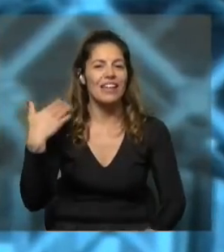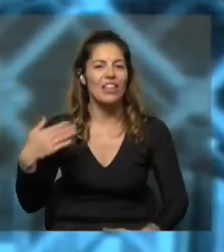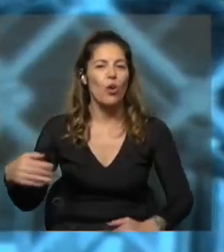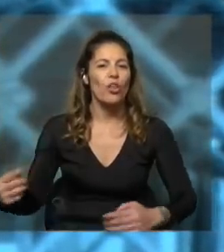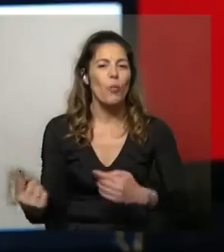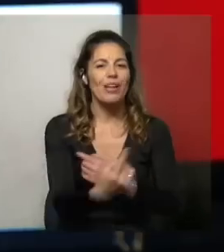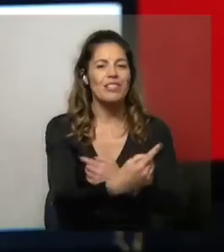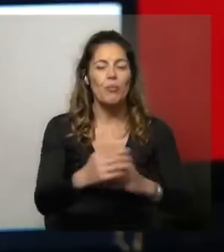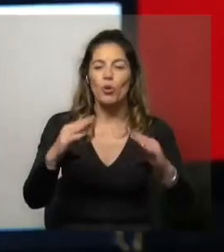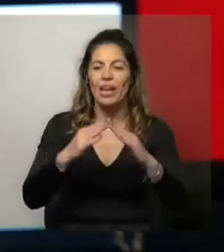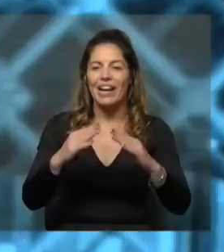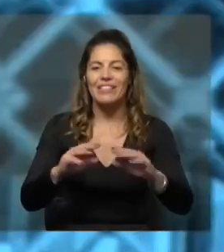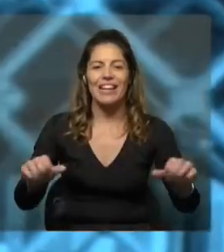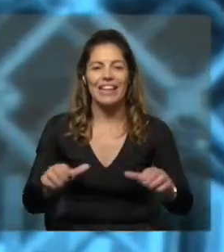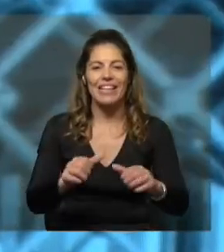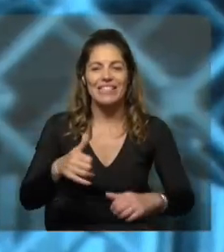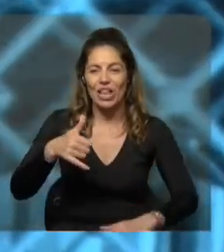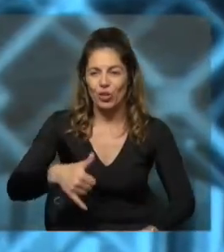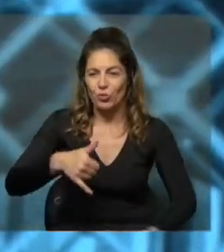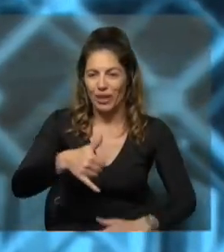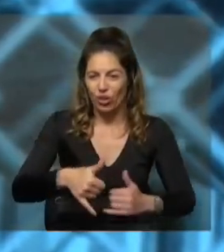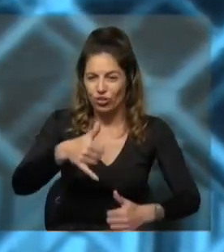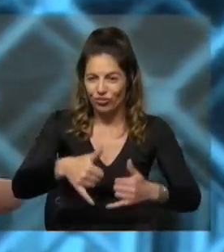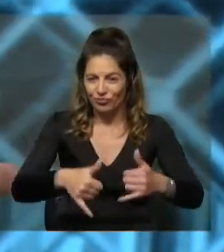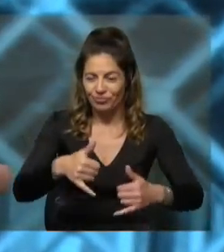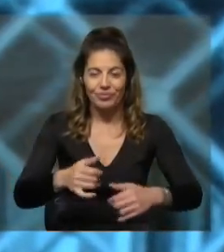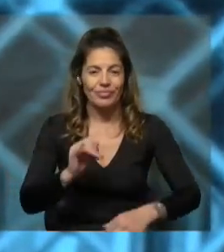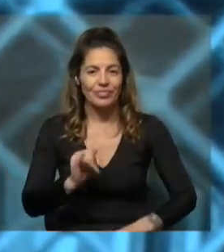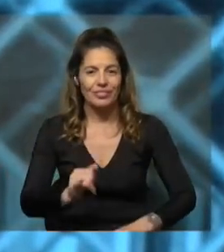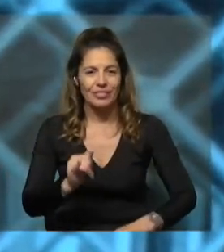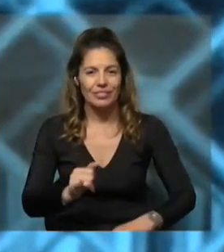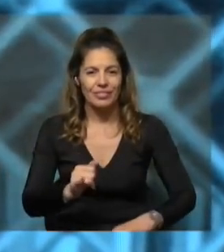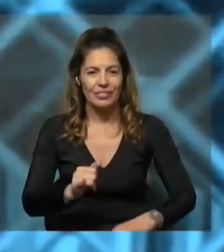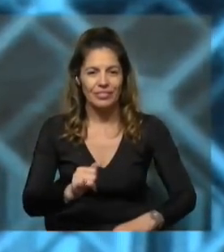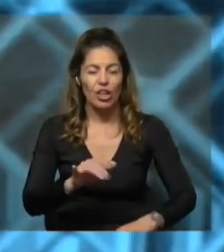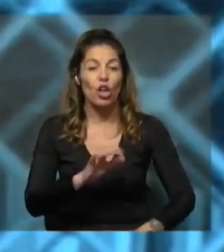los suecos Mentira porque claro